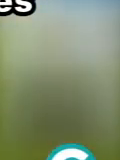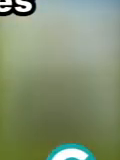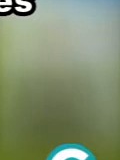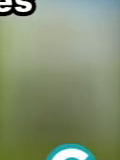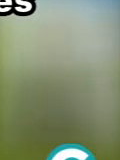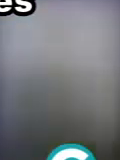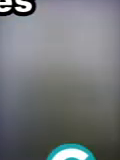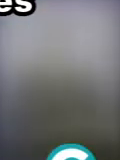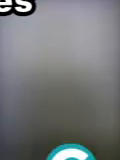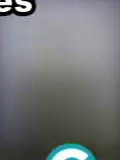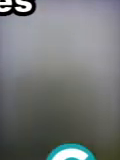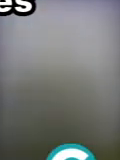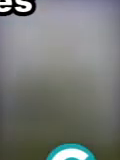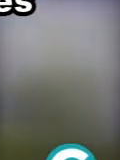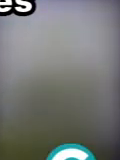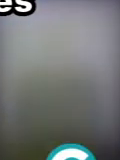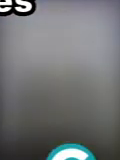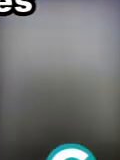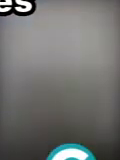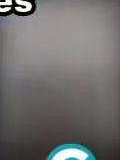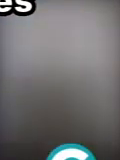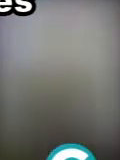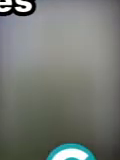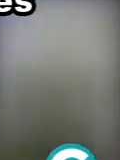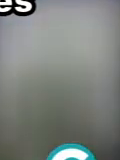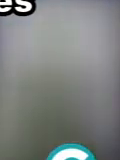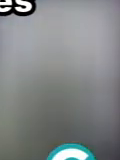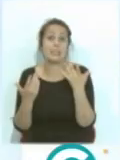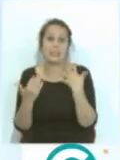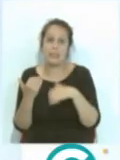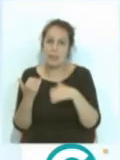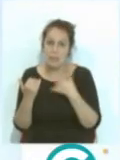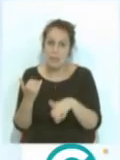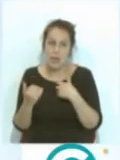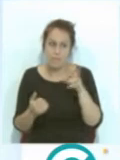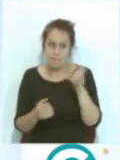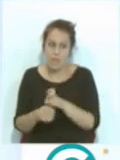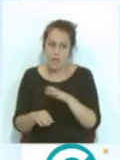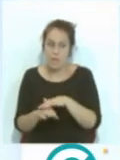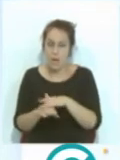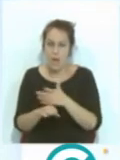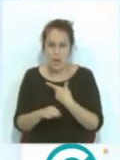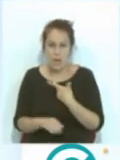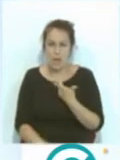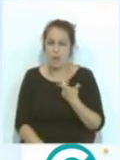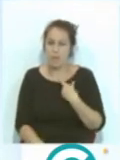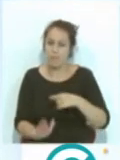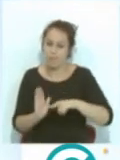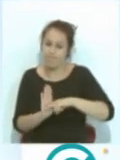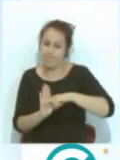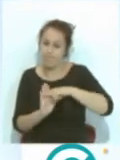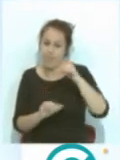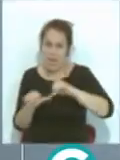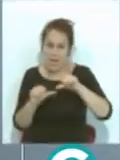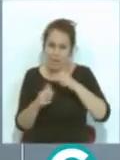el Barça, que ya tampoco tiene la competición copera. Y el Sevilla incluso viene acechando para meterse en esa posible pelea por la